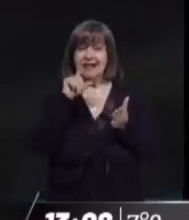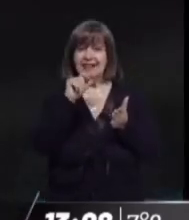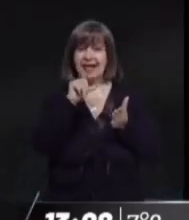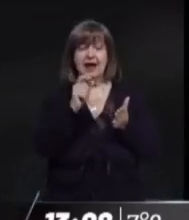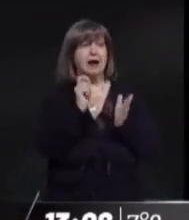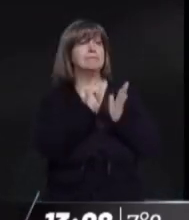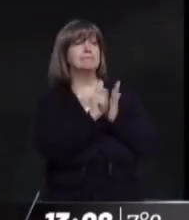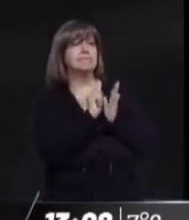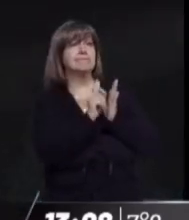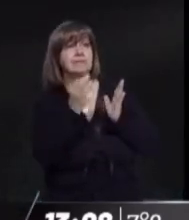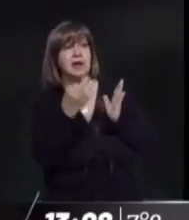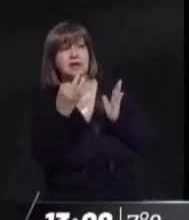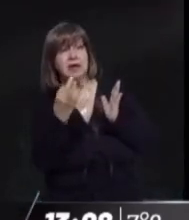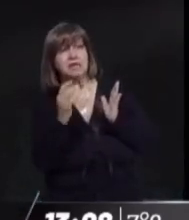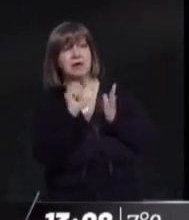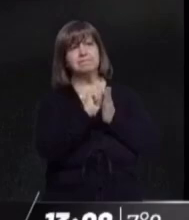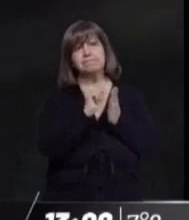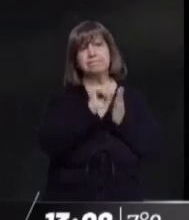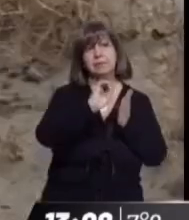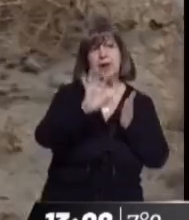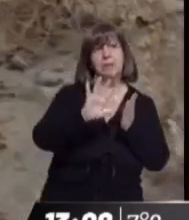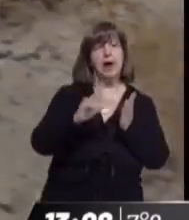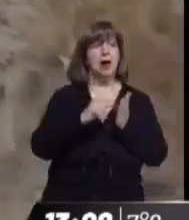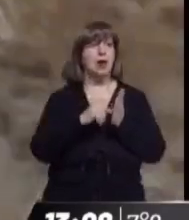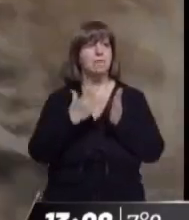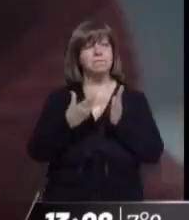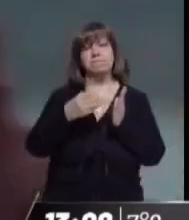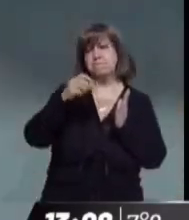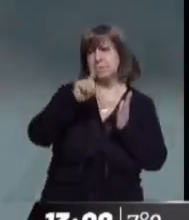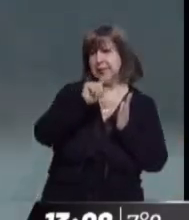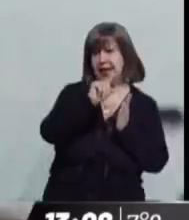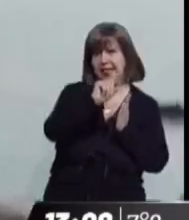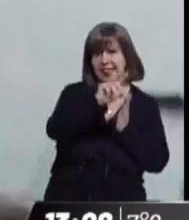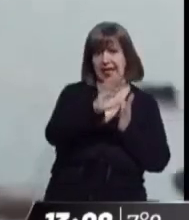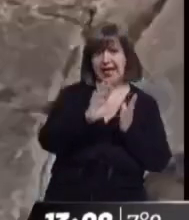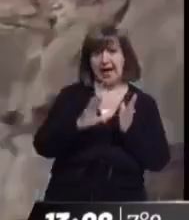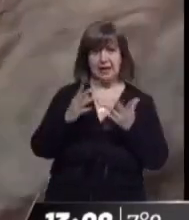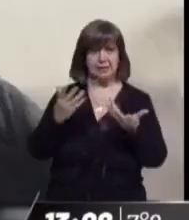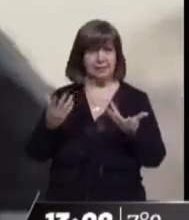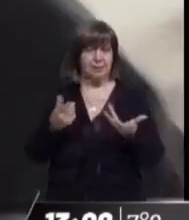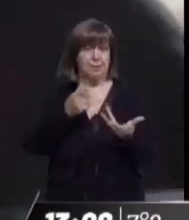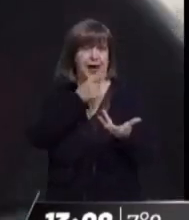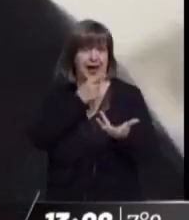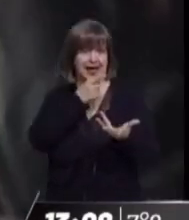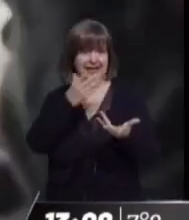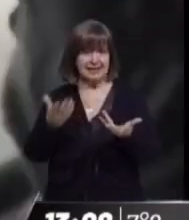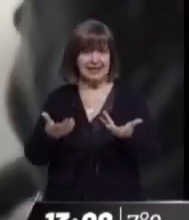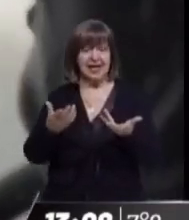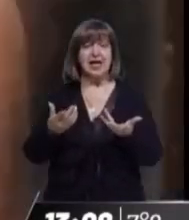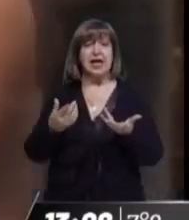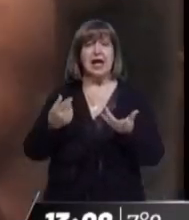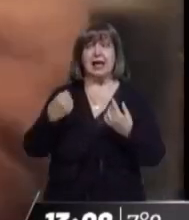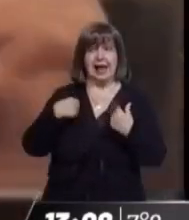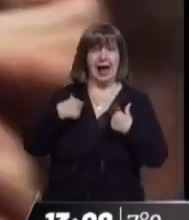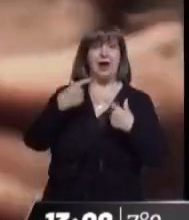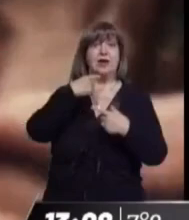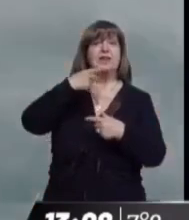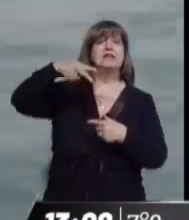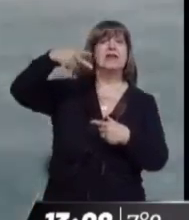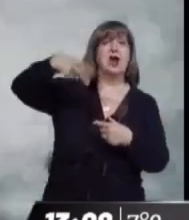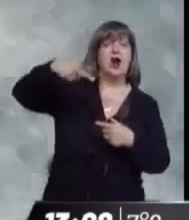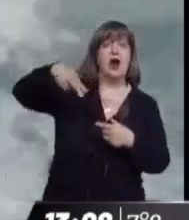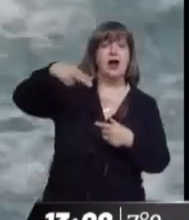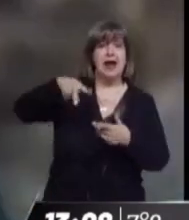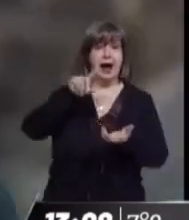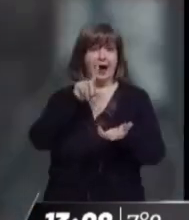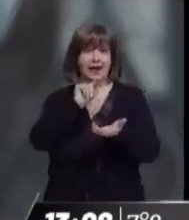evaluando películas de distintas partes del planeta. Sería algo así como que si te avalan ellos es porque tu película es un golazo. Pero totalmente, totalmente. Se filmó,